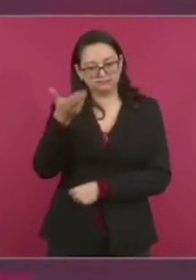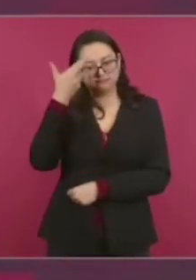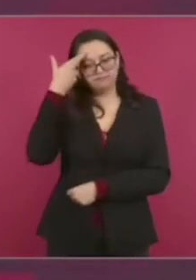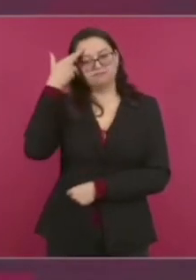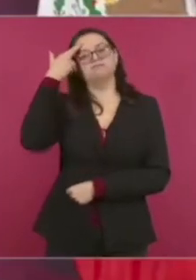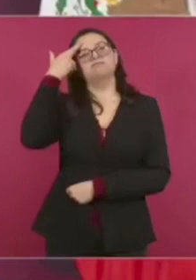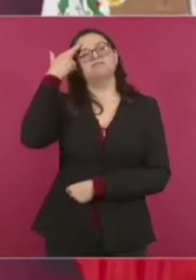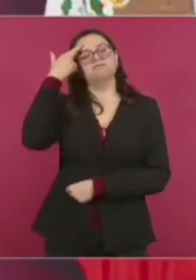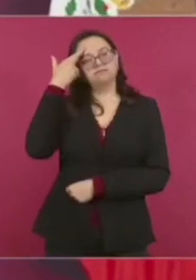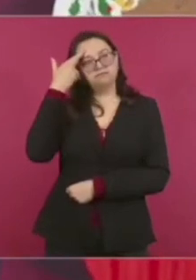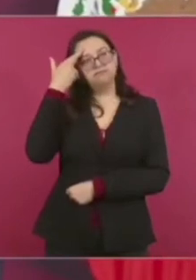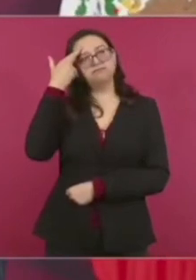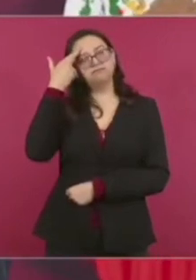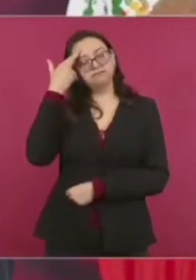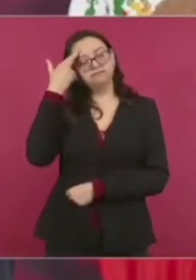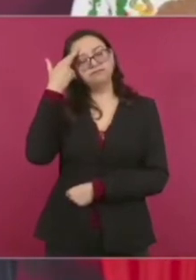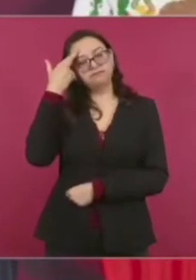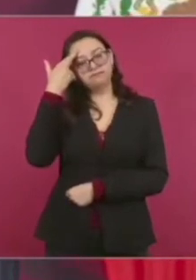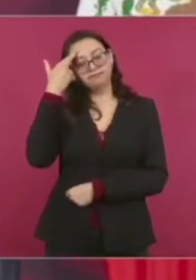contenta ayer.